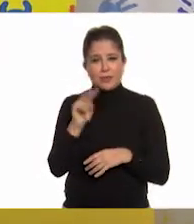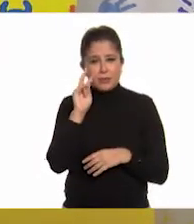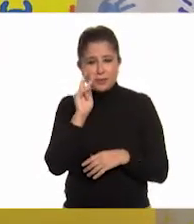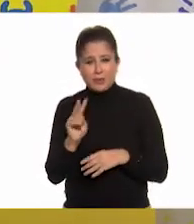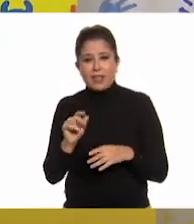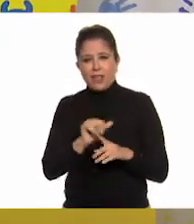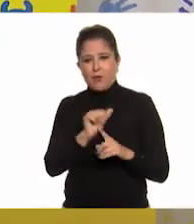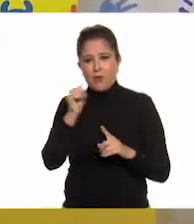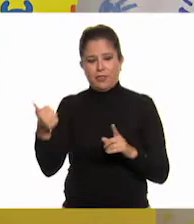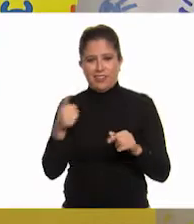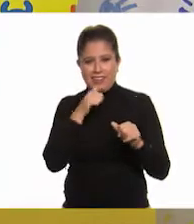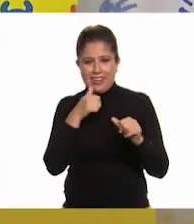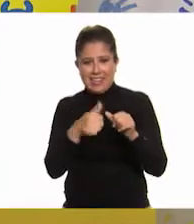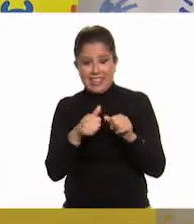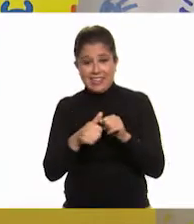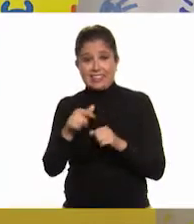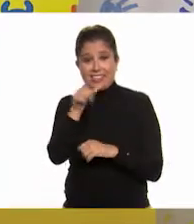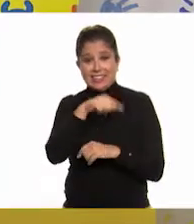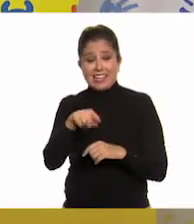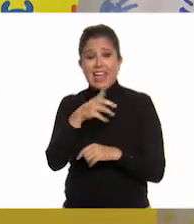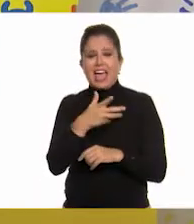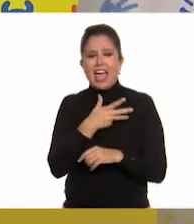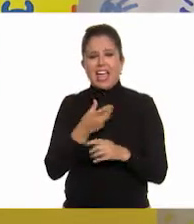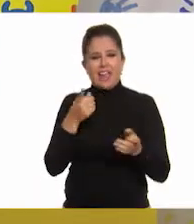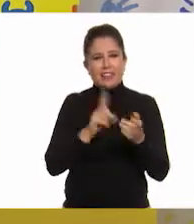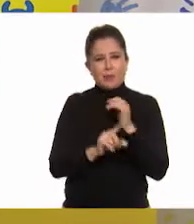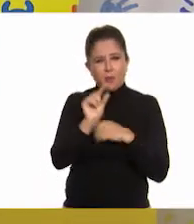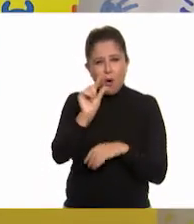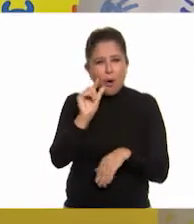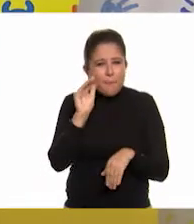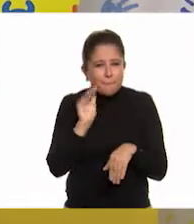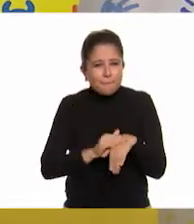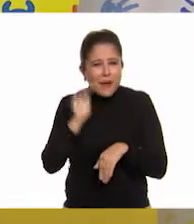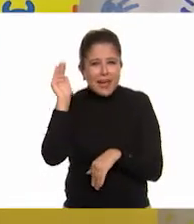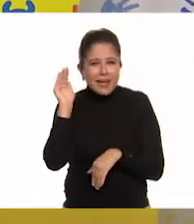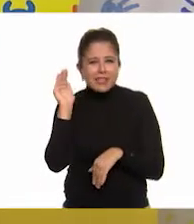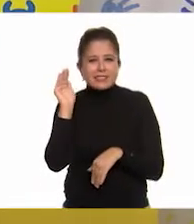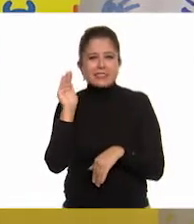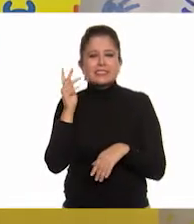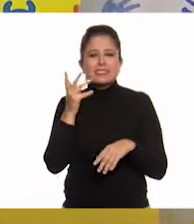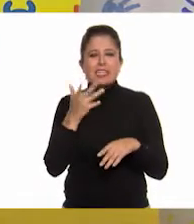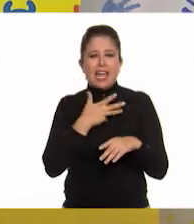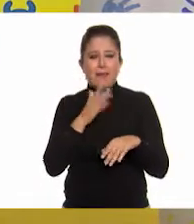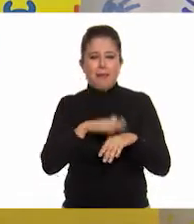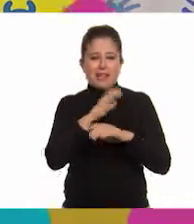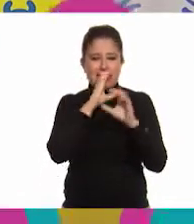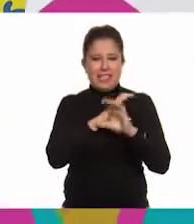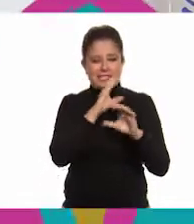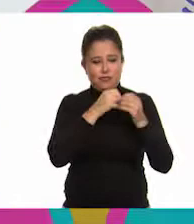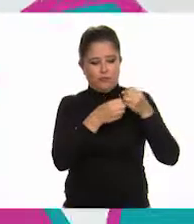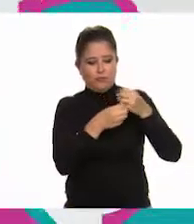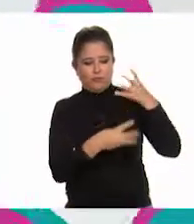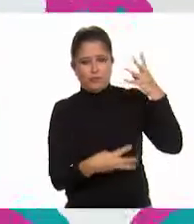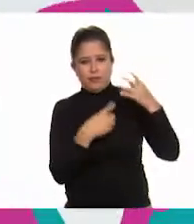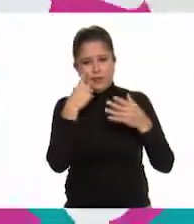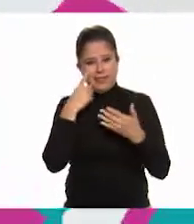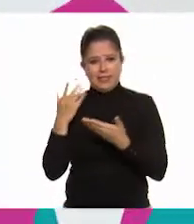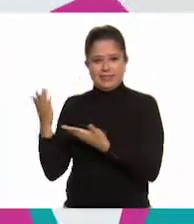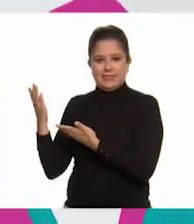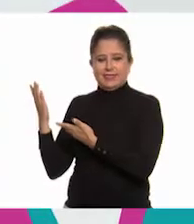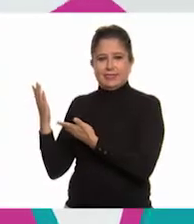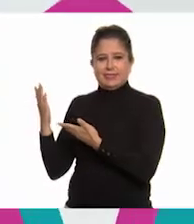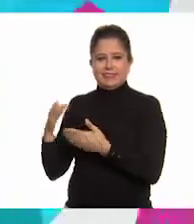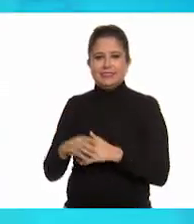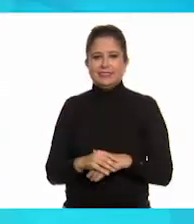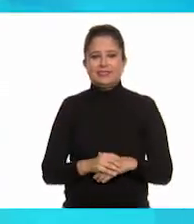la siguiente letra que tiene un poco más de contenido. Vamos a verla en pantalla. La voy a